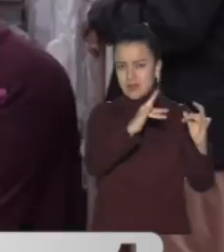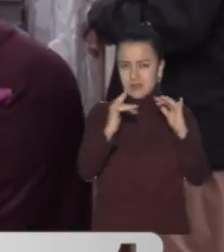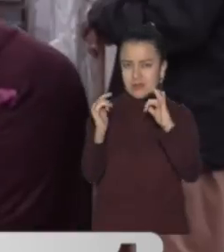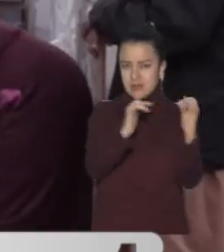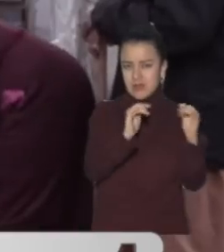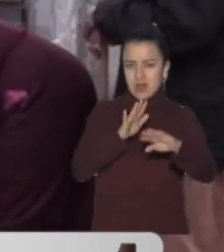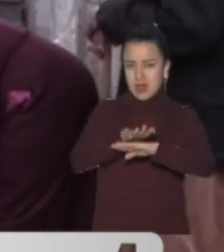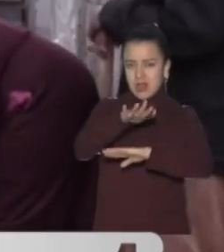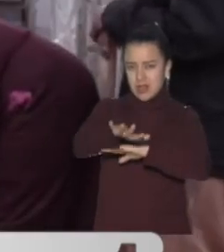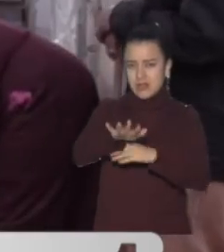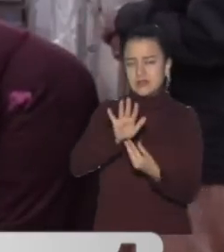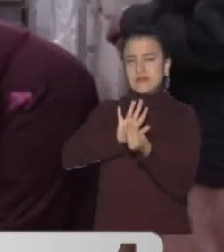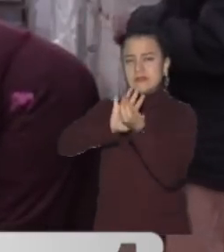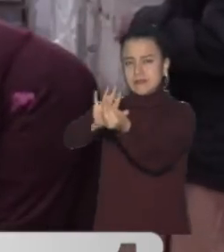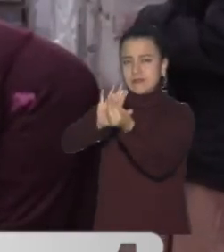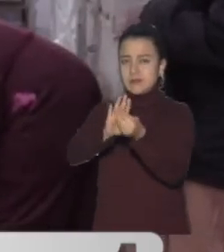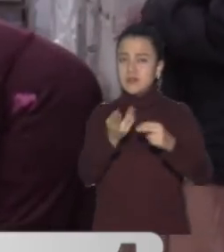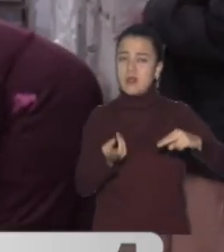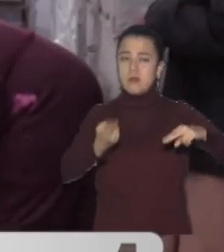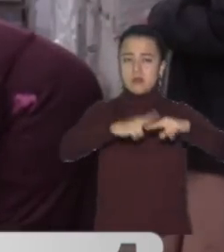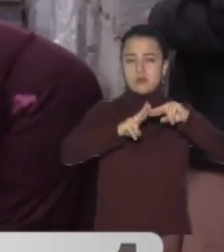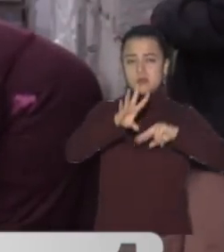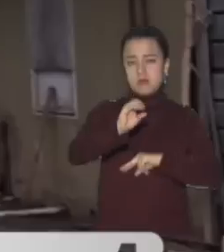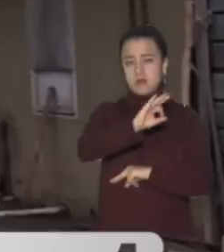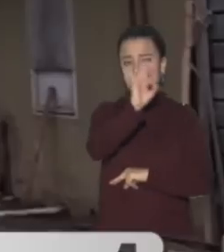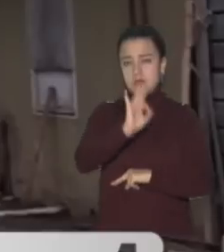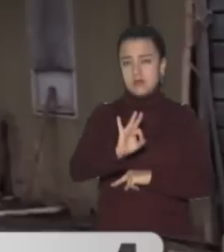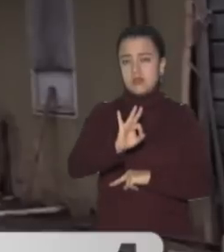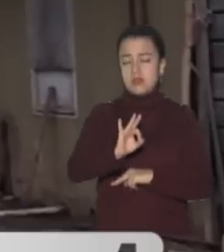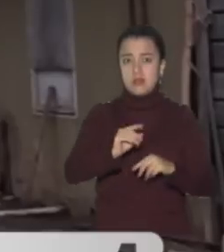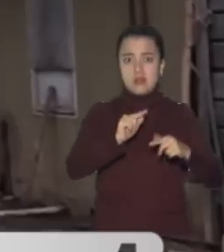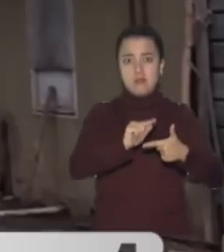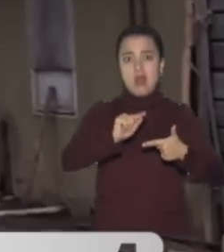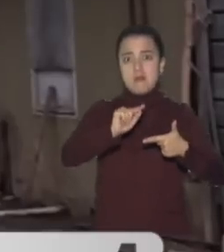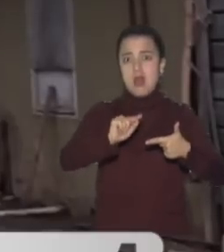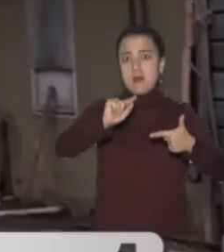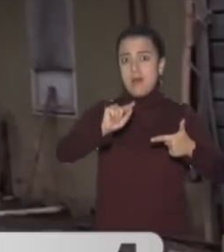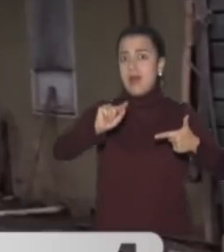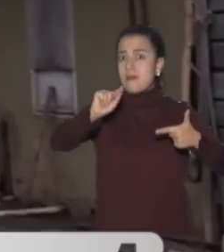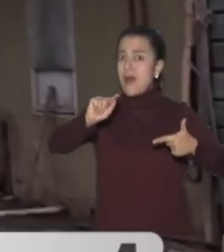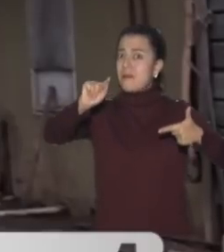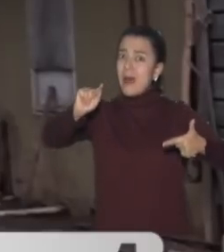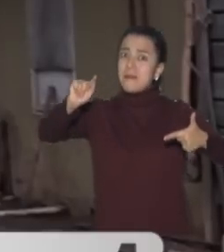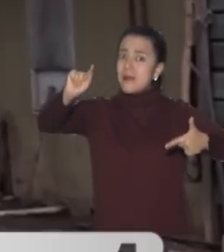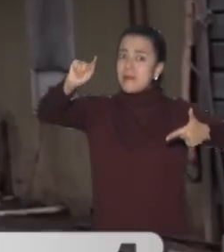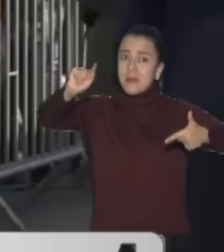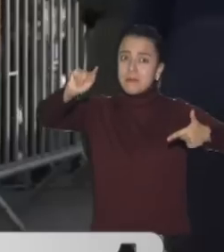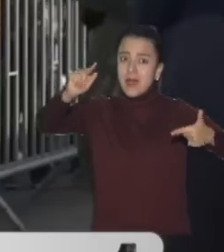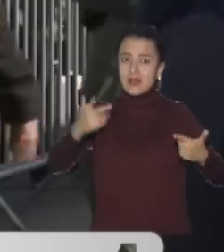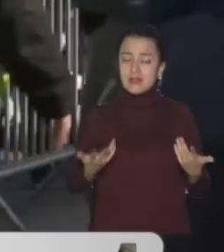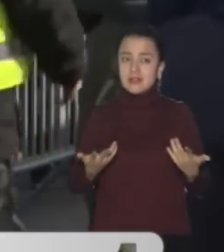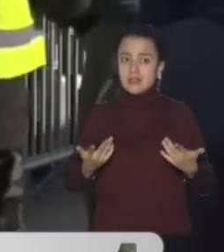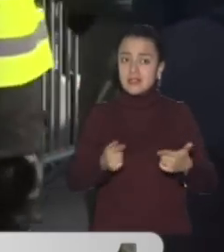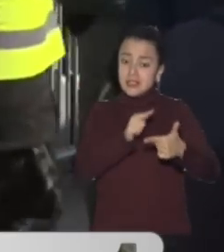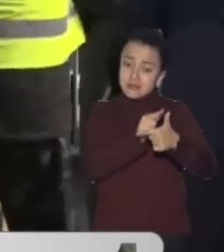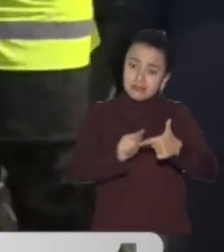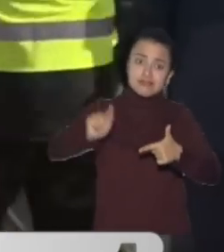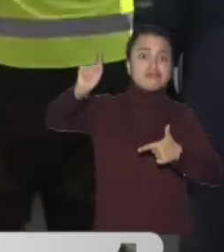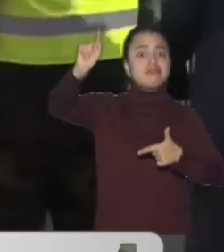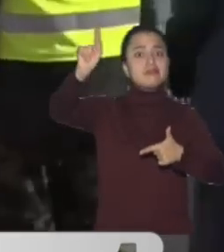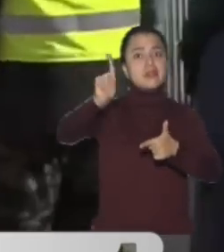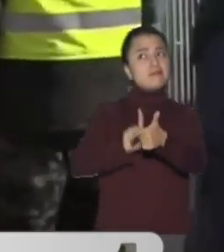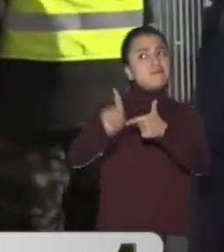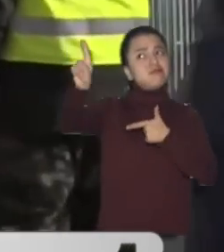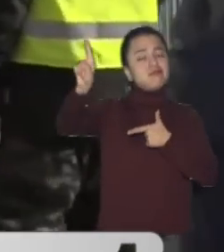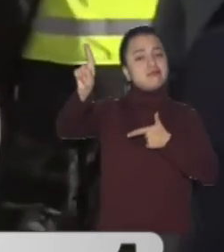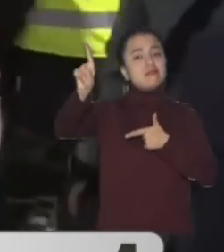un 50% más que en 2020, y el número no para de crecer mientras las proyecciones indican que es muy probable que se registre un